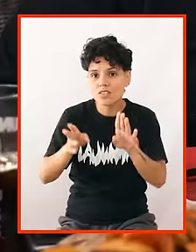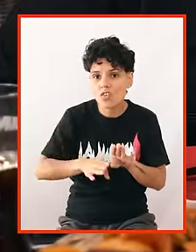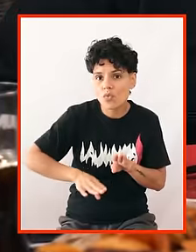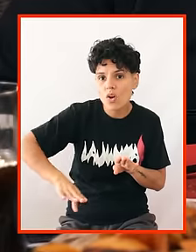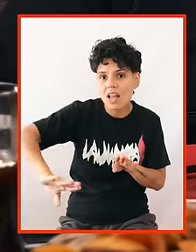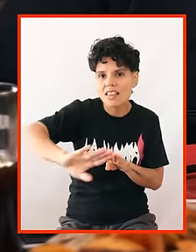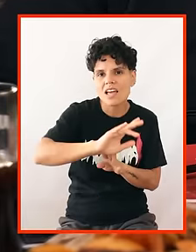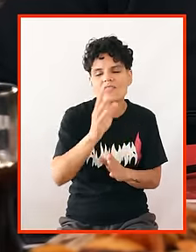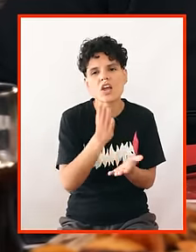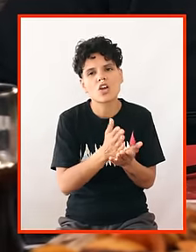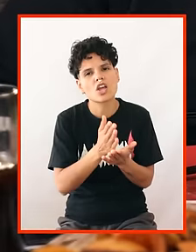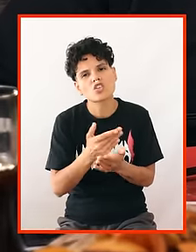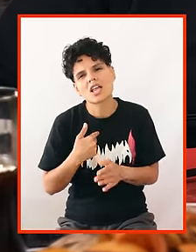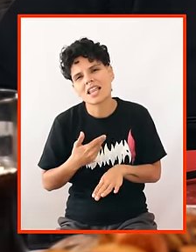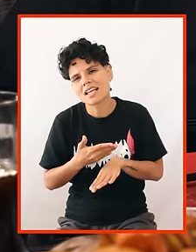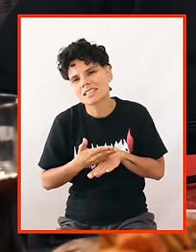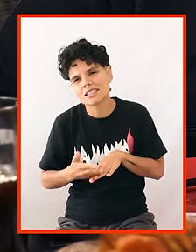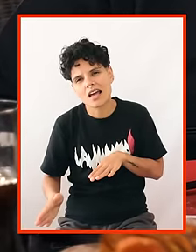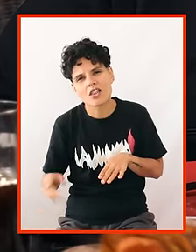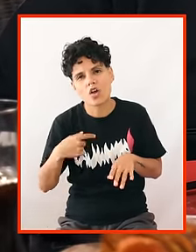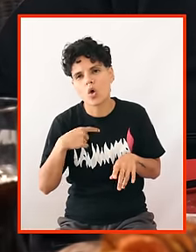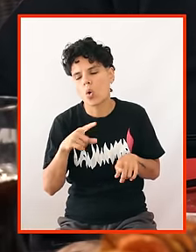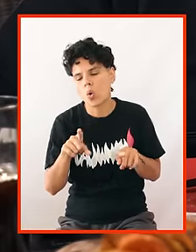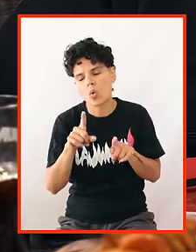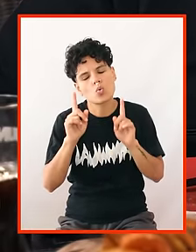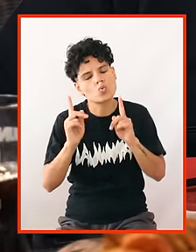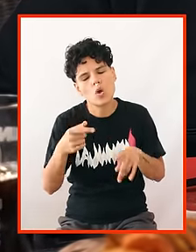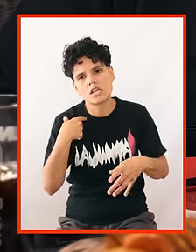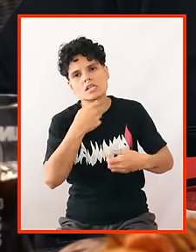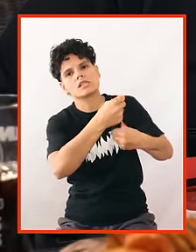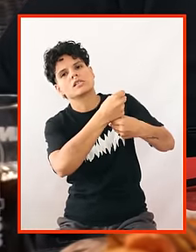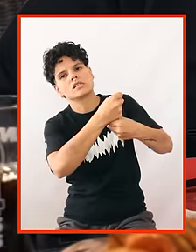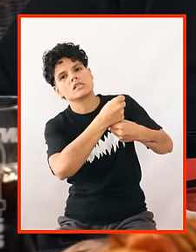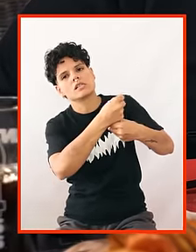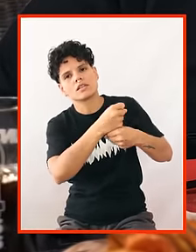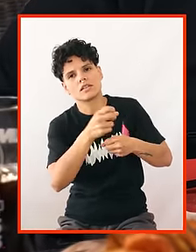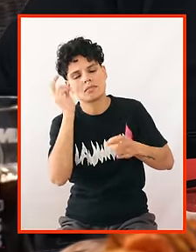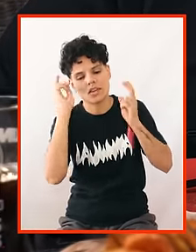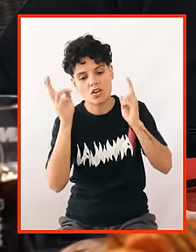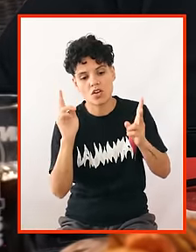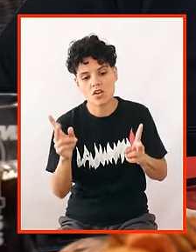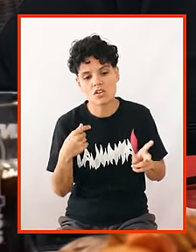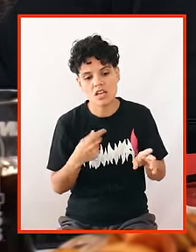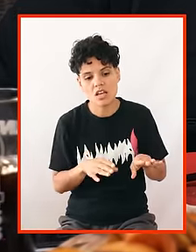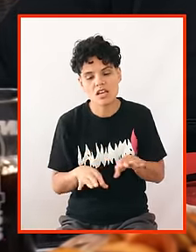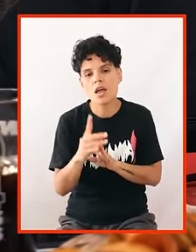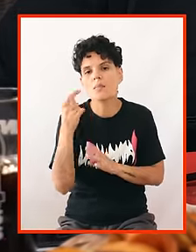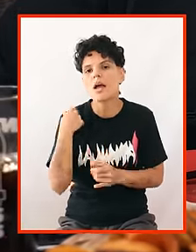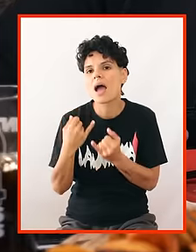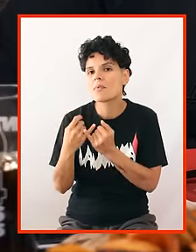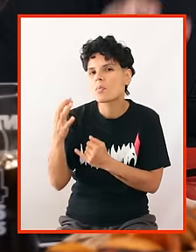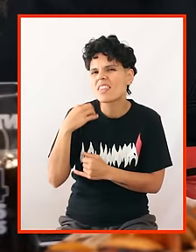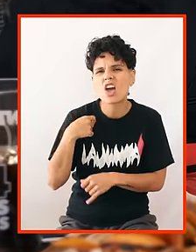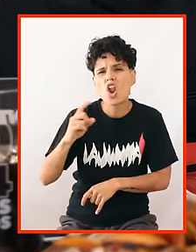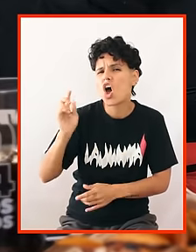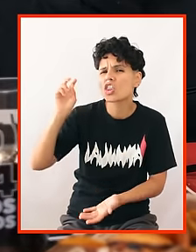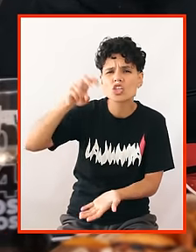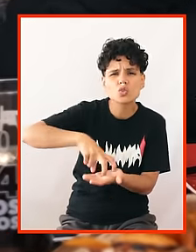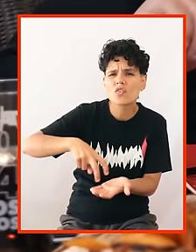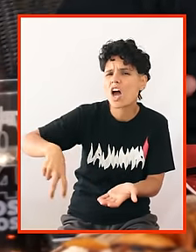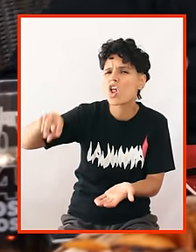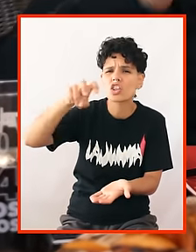Salí volando, iba colgando para el colegio atrasado. Me subí igual. Y mis amigos me dijeron, Grillo, no